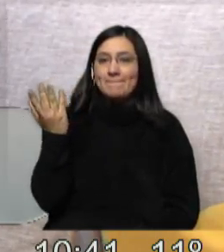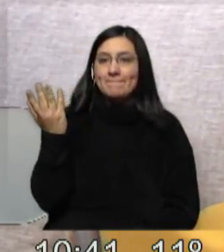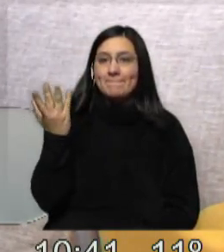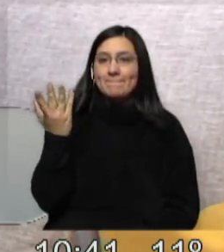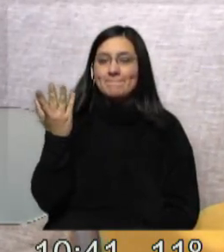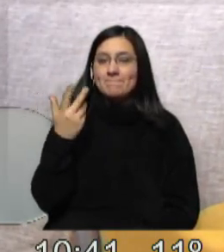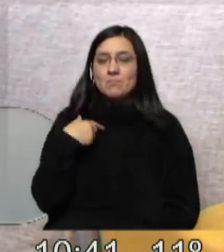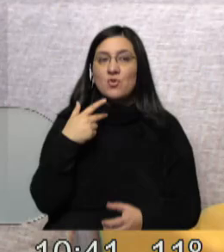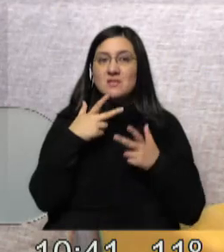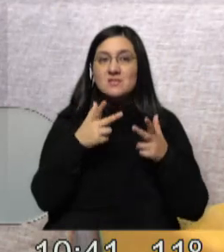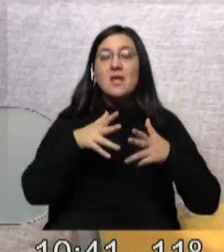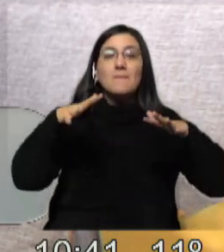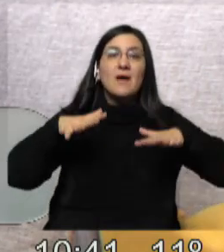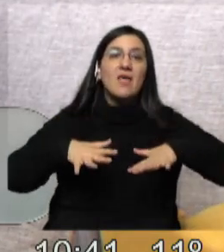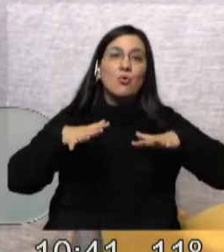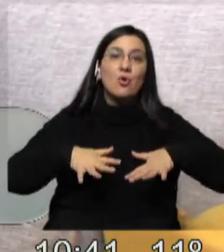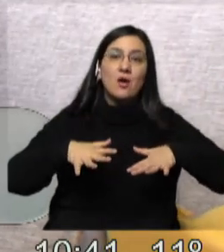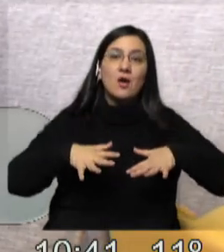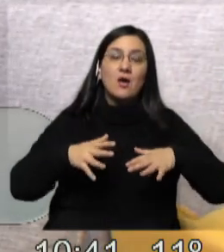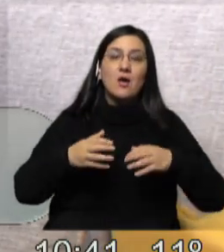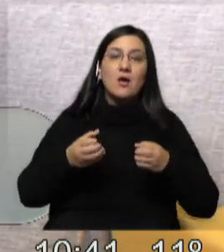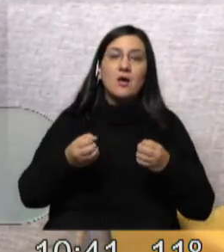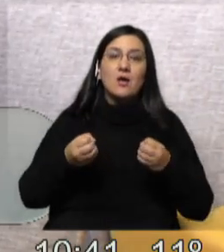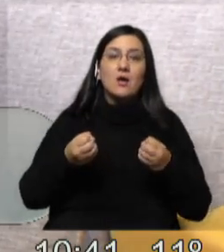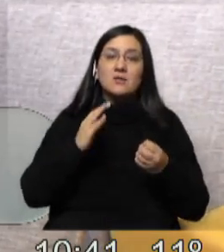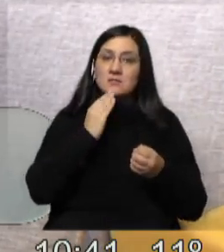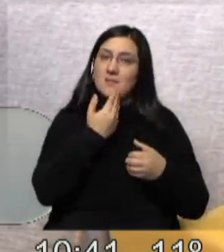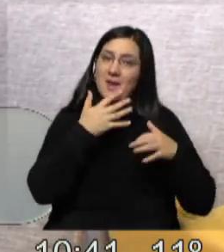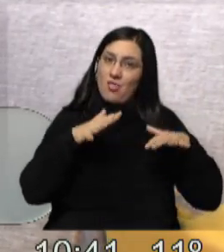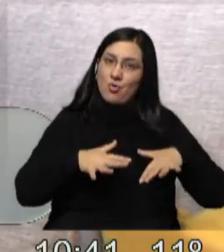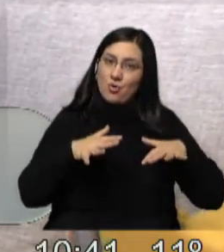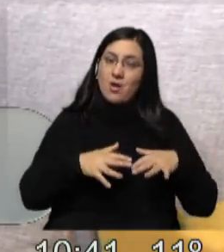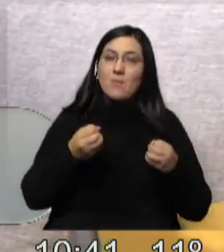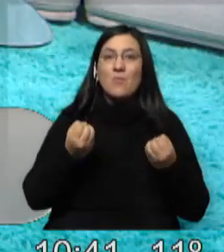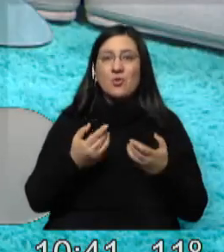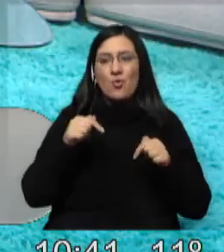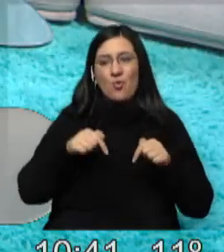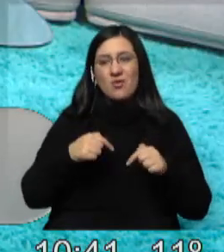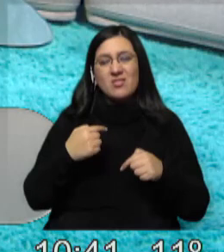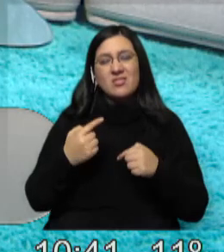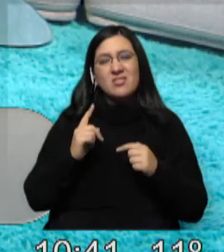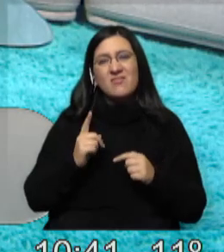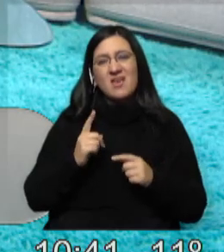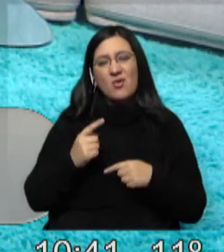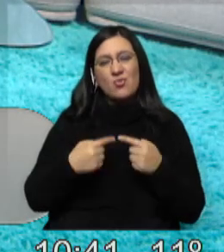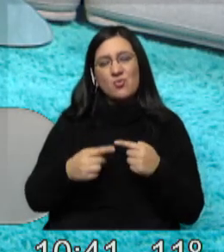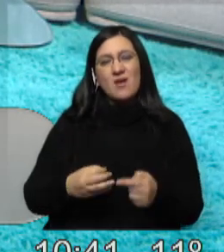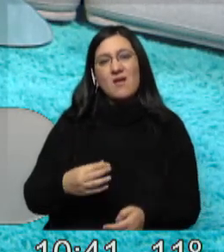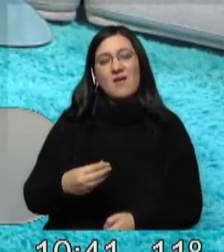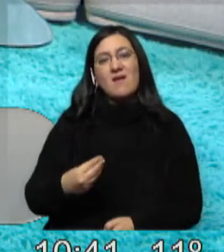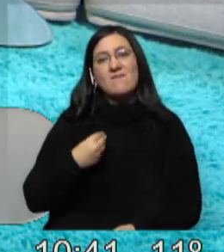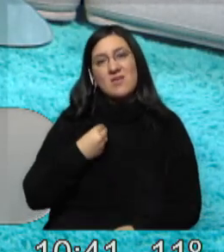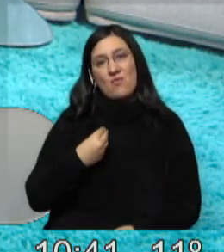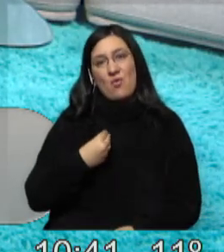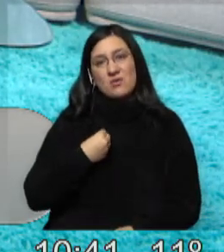por decirte a Maradona, ¿no? Porque hoy en día tendría que estar vivo. Si le hubiesen cuidado un